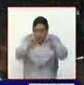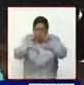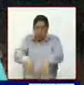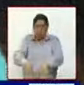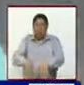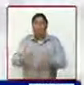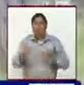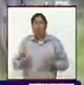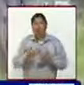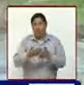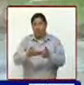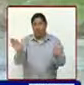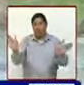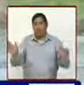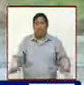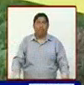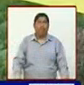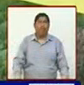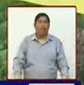hoy la estamos habilitando.